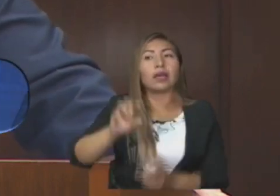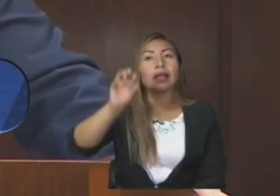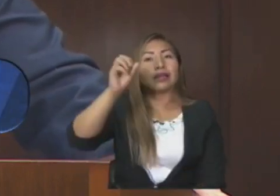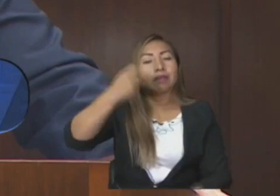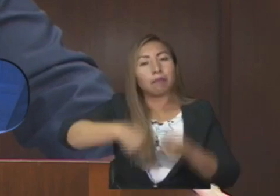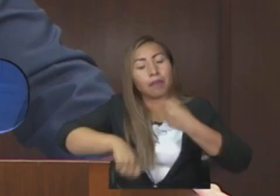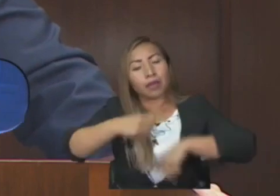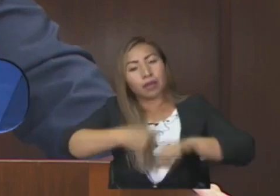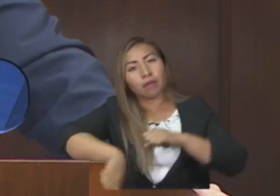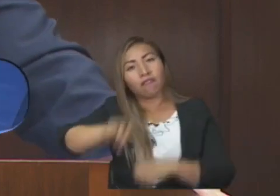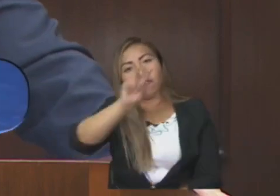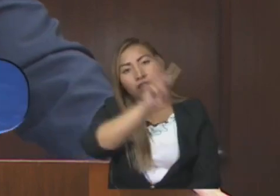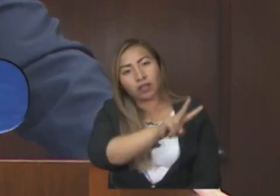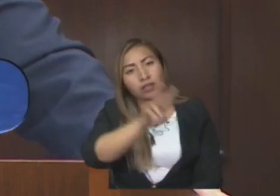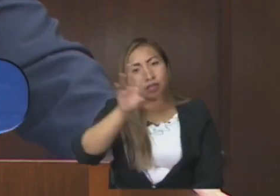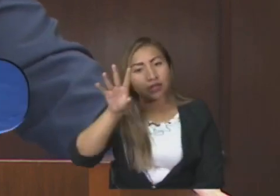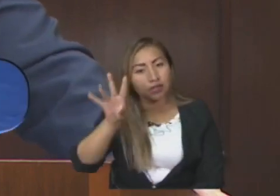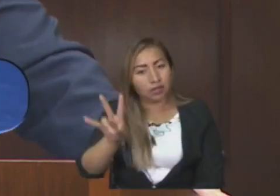días 26 y 27.